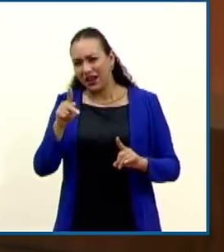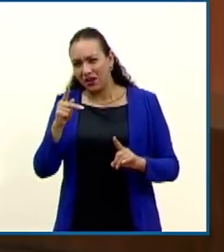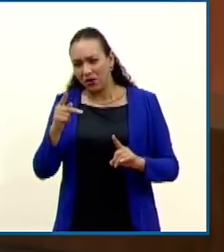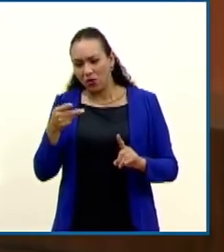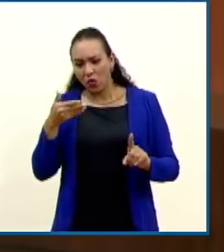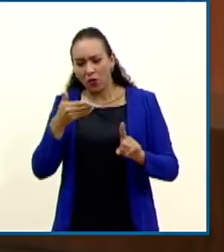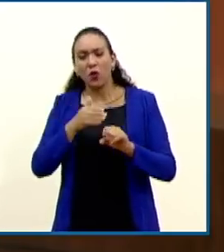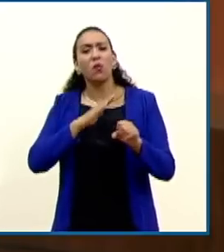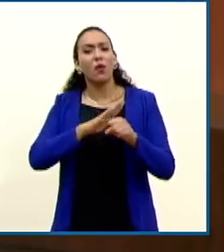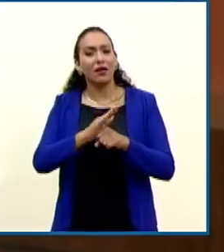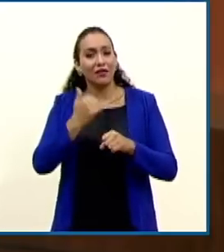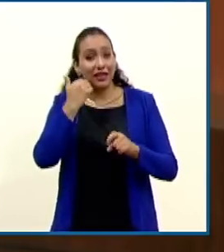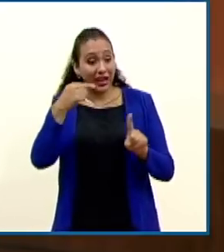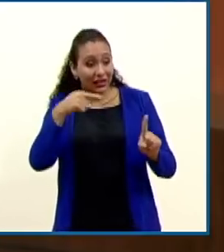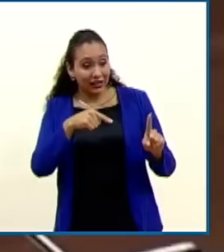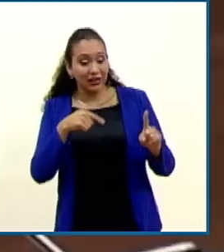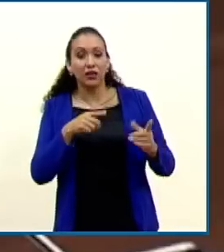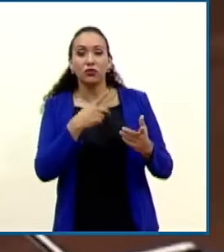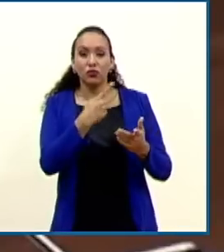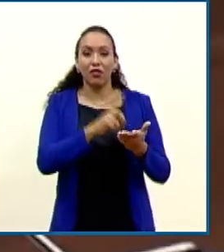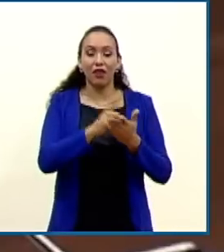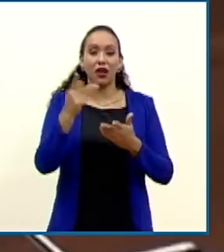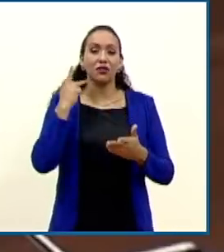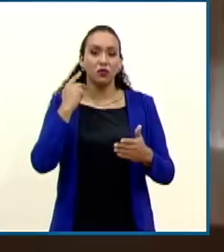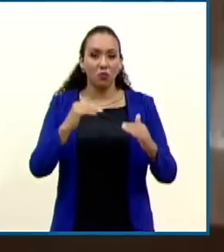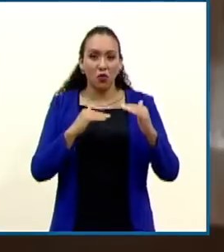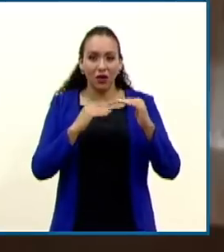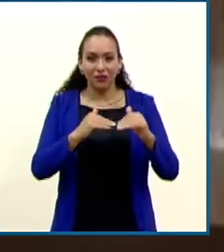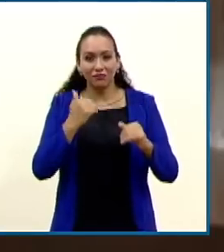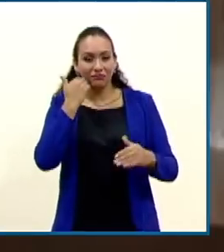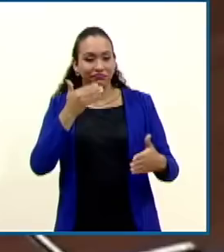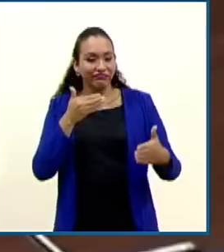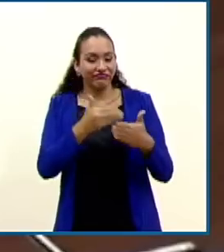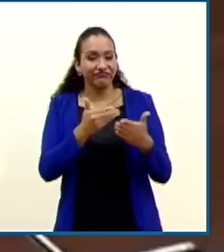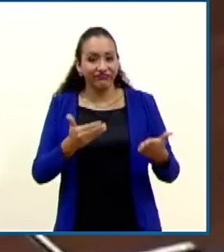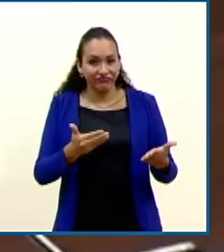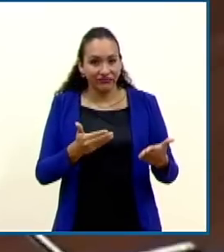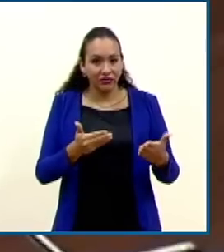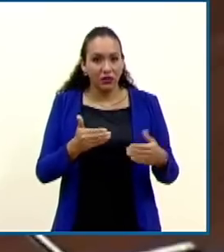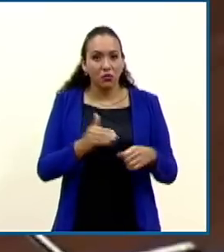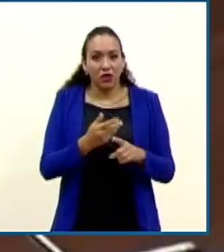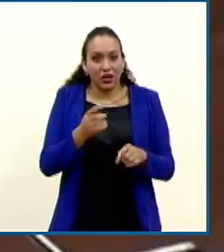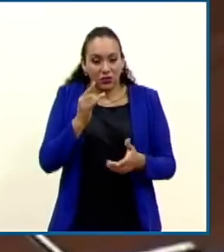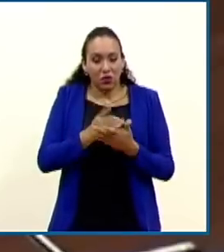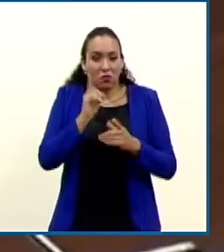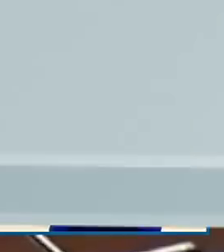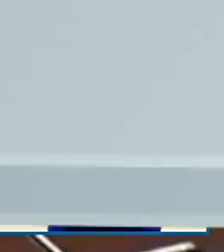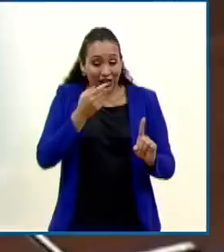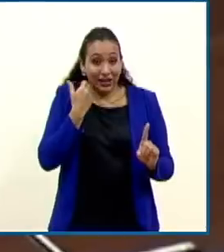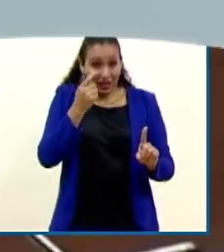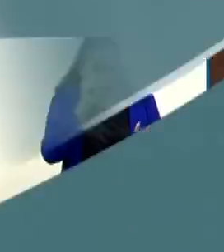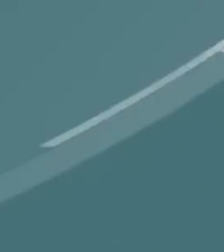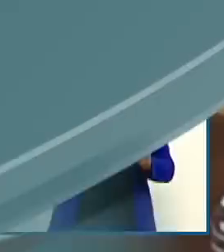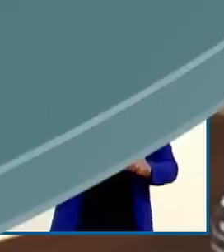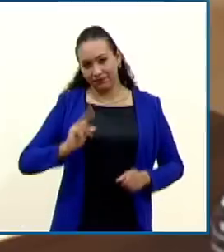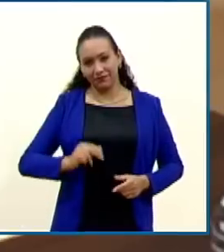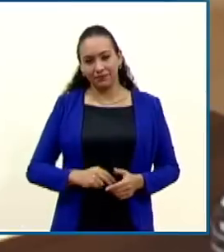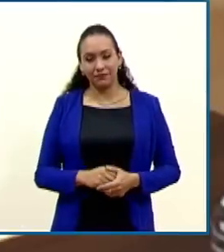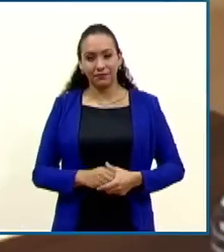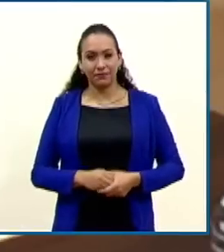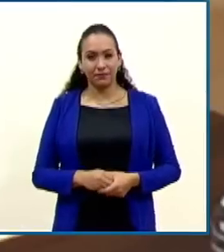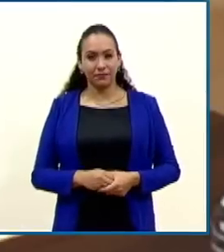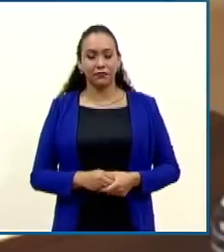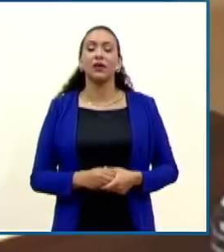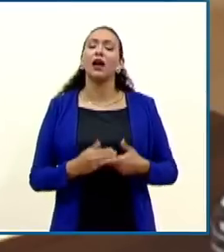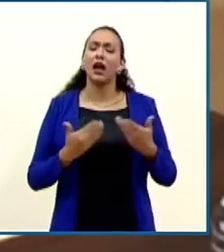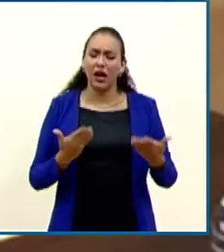sea limitar o vulnerar los derechos políticos de la quejosa por el hecho de ser mujer. Tampoco